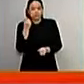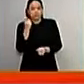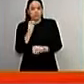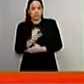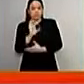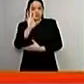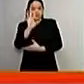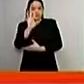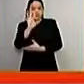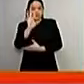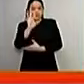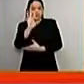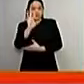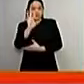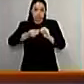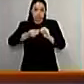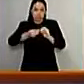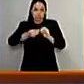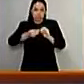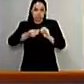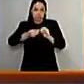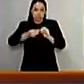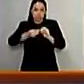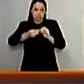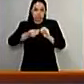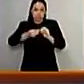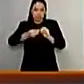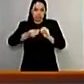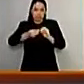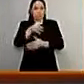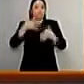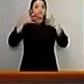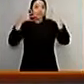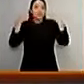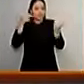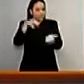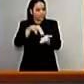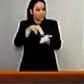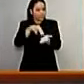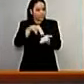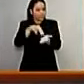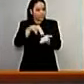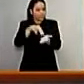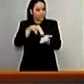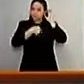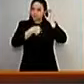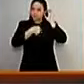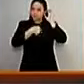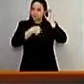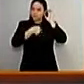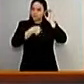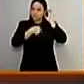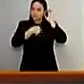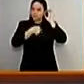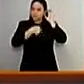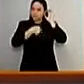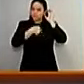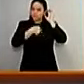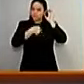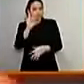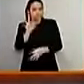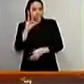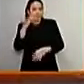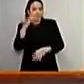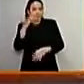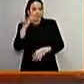el 9. Repito, número ganador de la área 43 Pantera y para más 1 es el 43 más 9. Queridos jugadores,